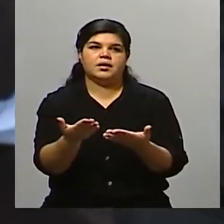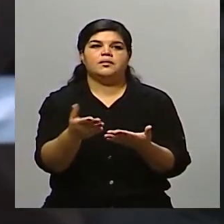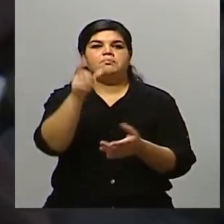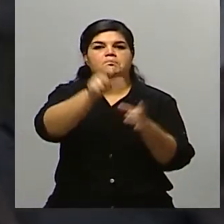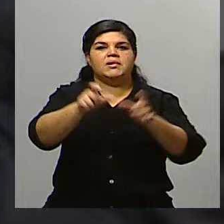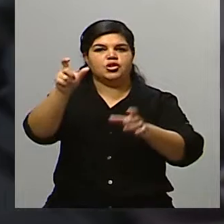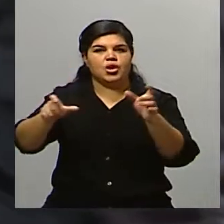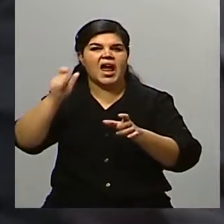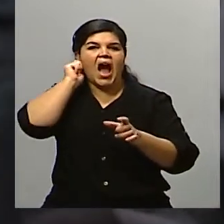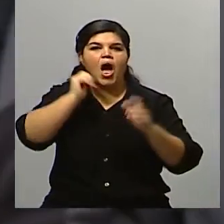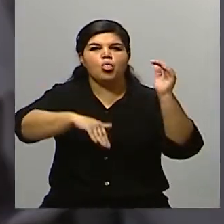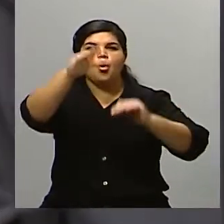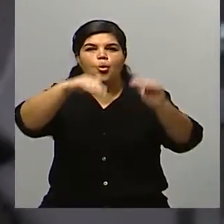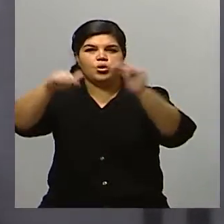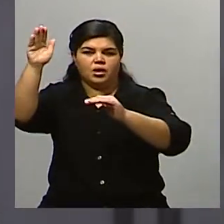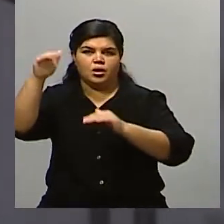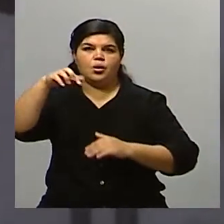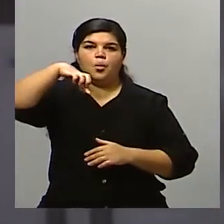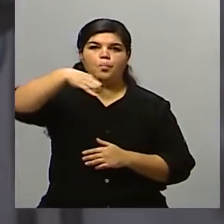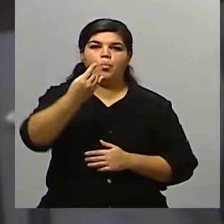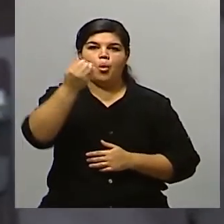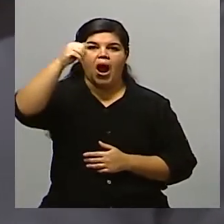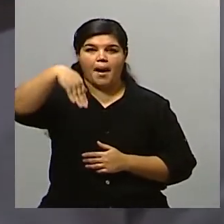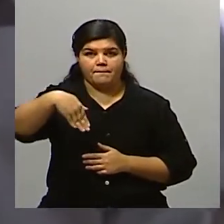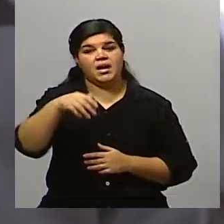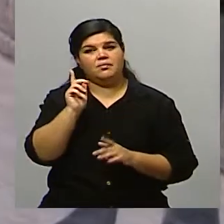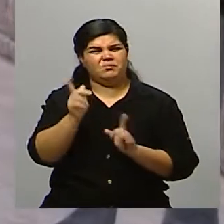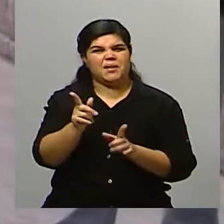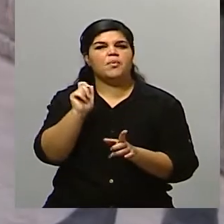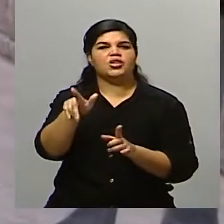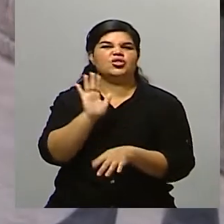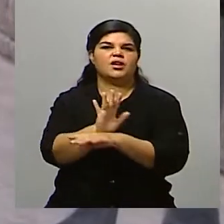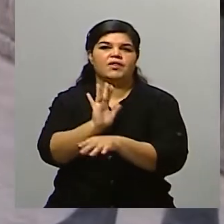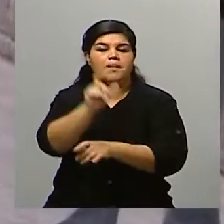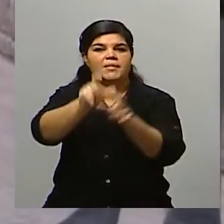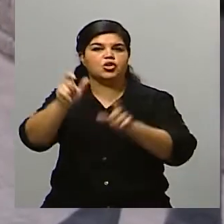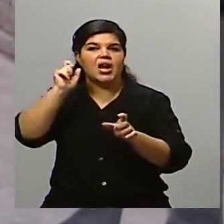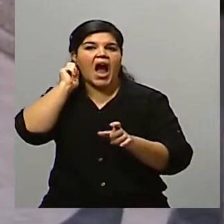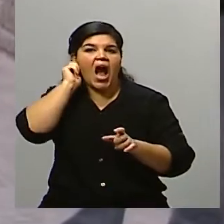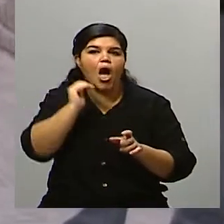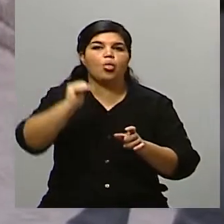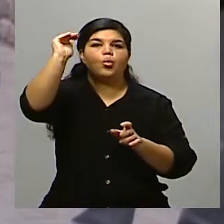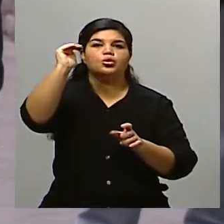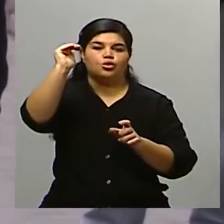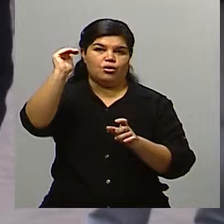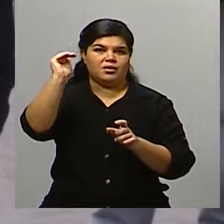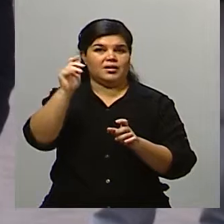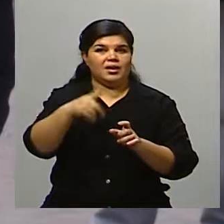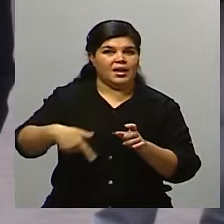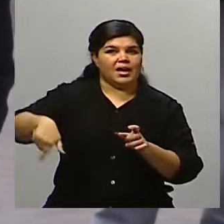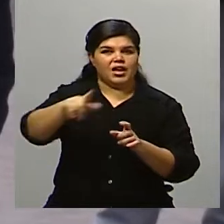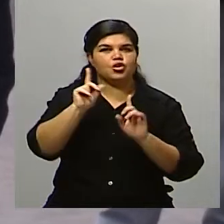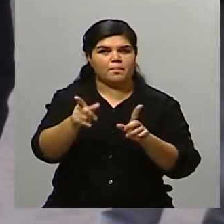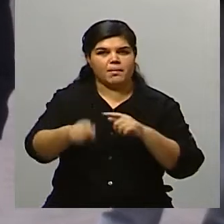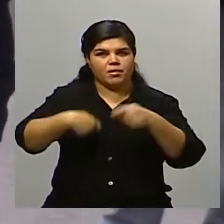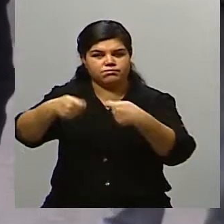mayor. La famosa PUAM. La famosa PUAM implementada dentro de una ley ómnibus, una ley muy grande que fue la Ley de